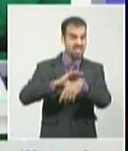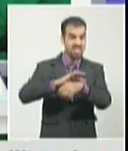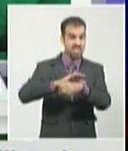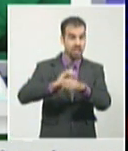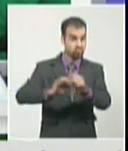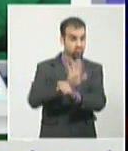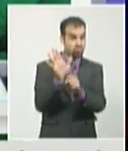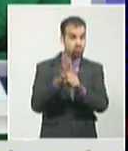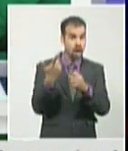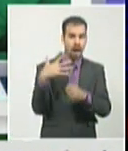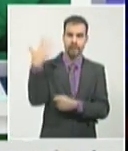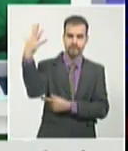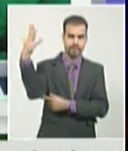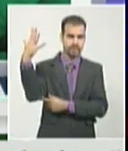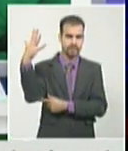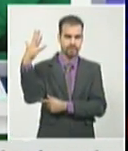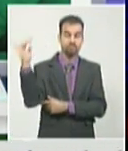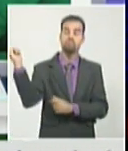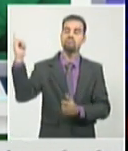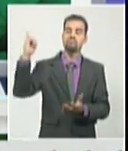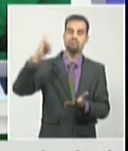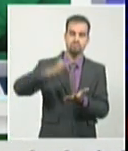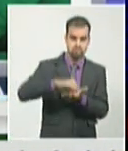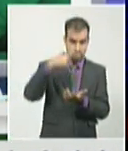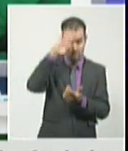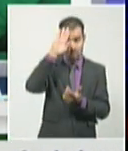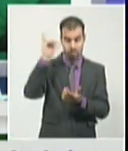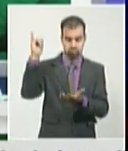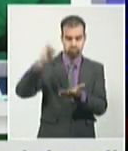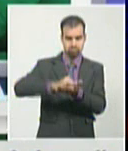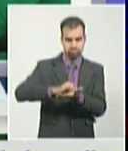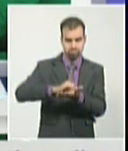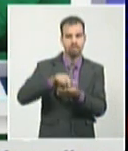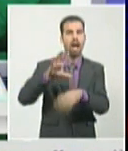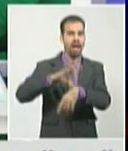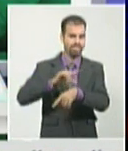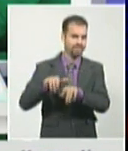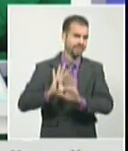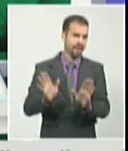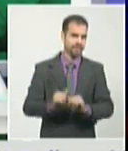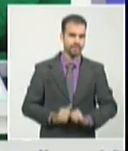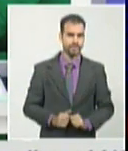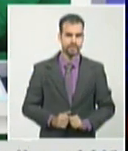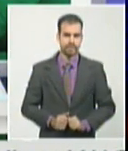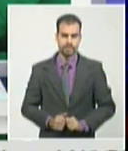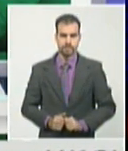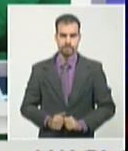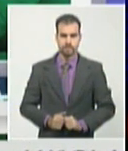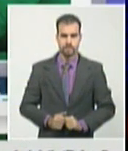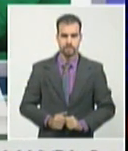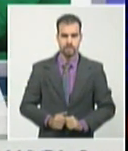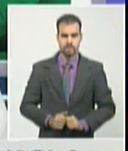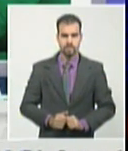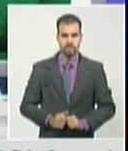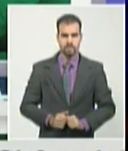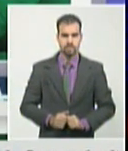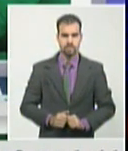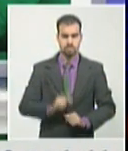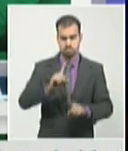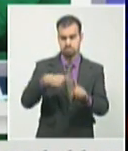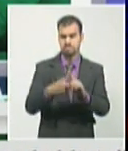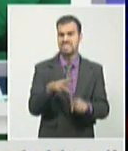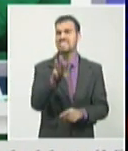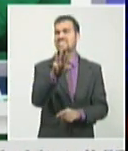exterior arribaron a nuestro país infectado y 37 personas se